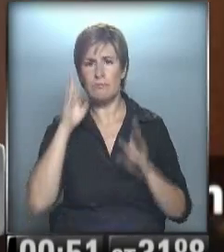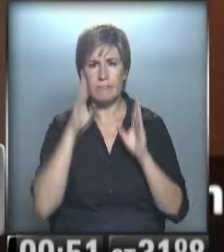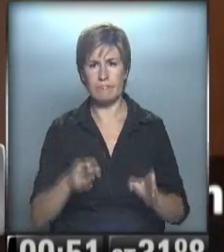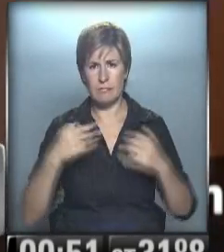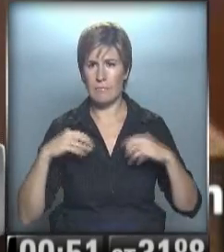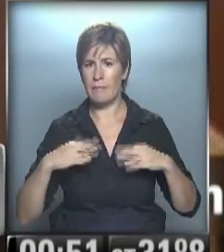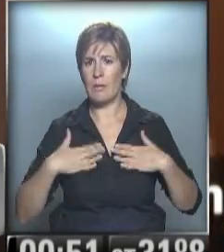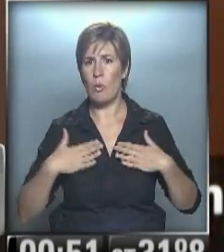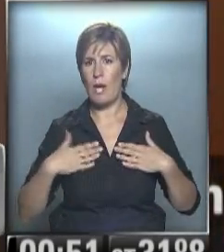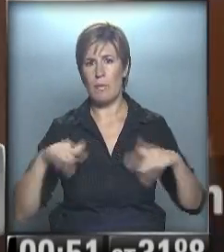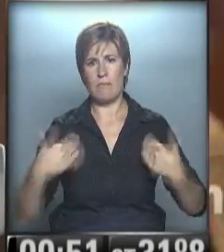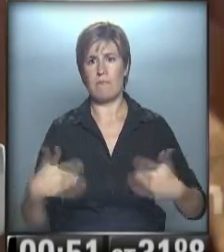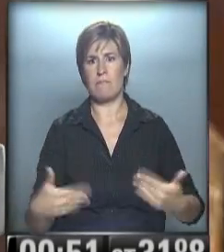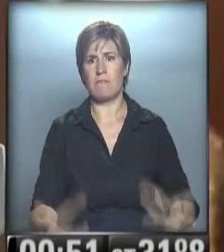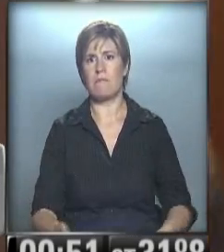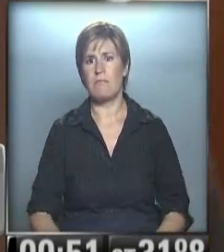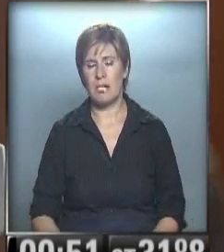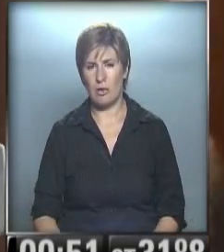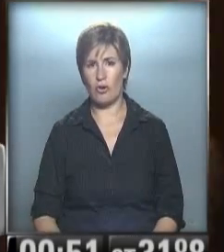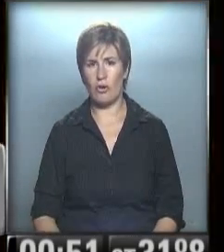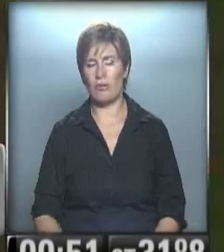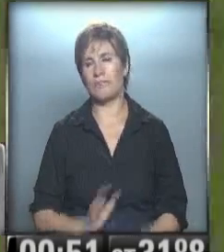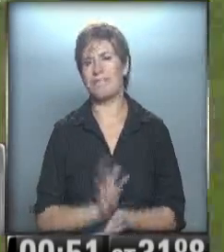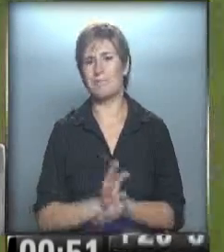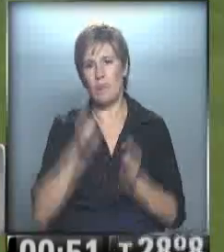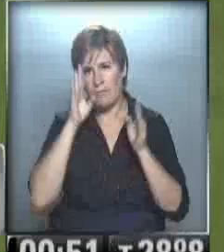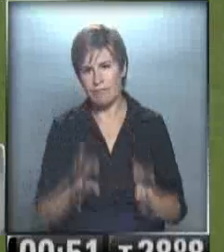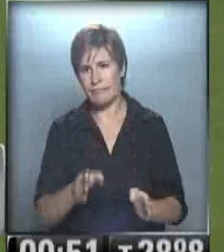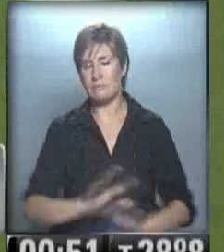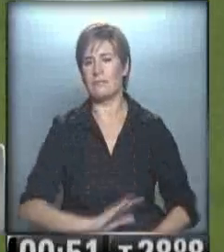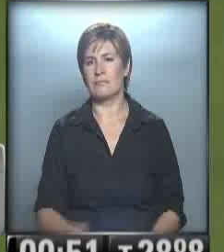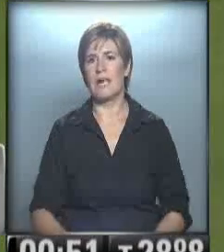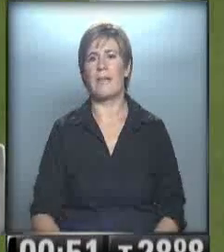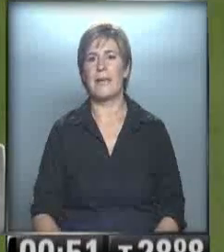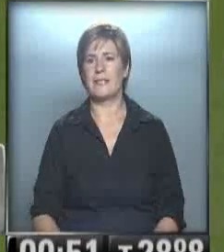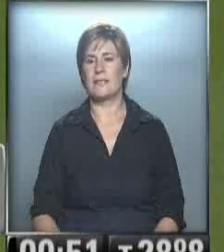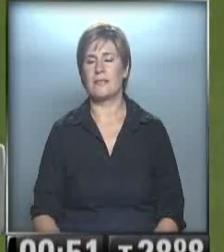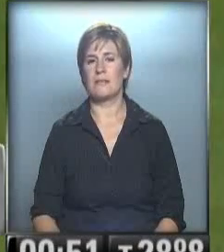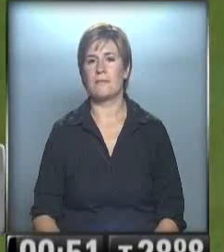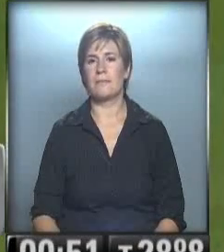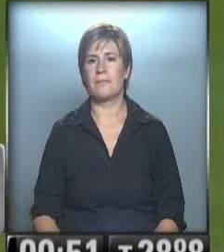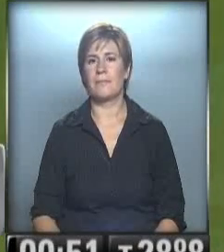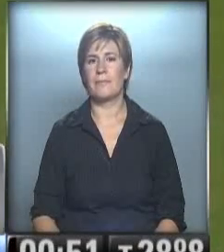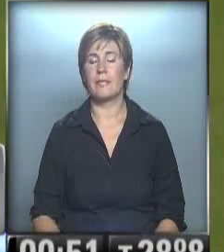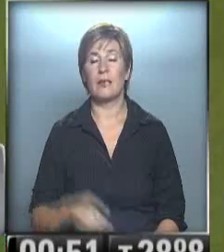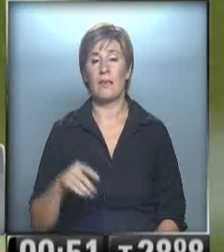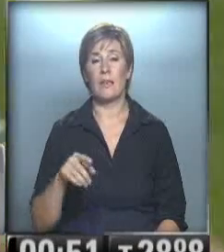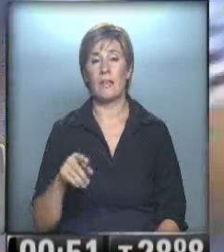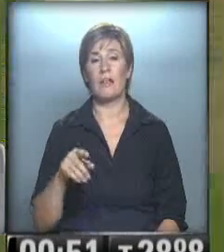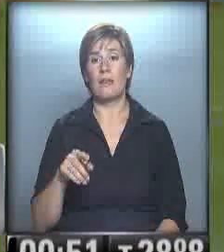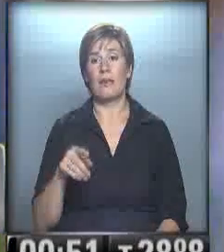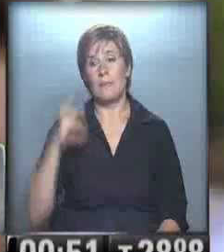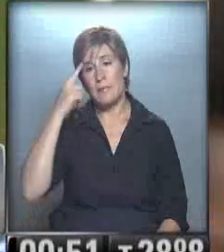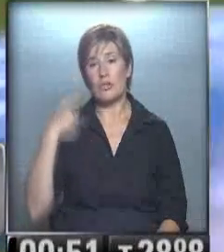hasta me quedaba en el predio, estaba como medio concentrado también. Así que pensando en eso, ¿no? llegamos en un buen momento, hicimos